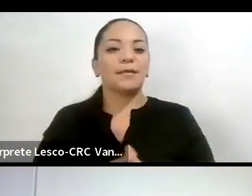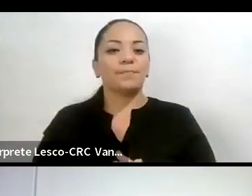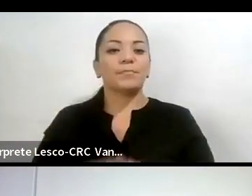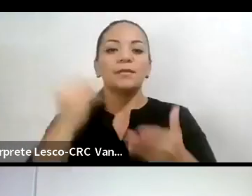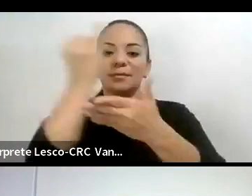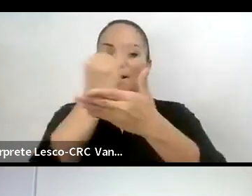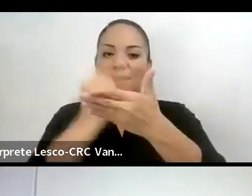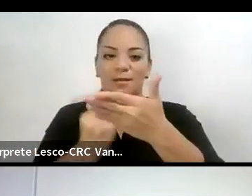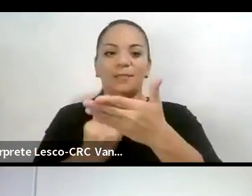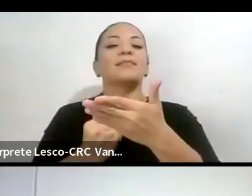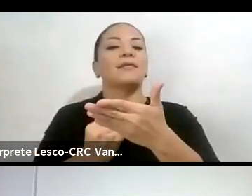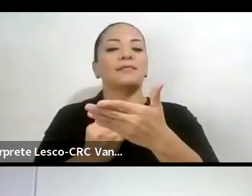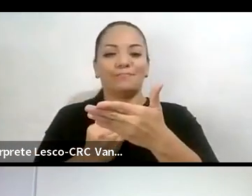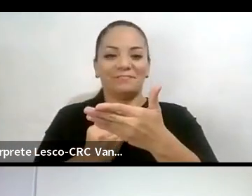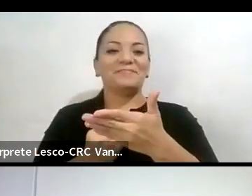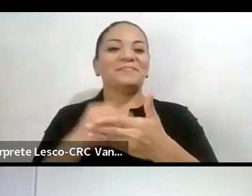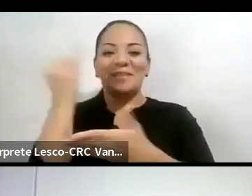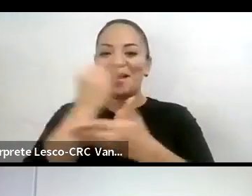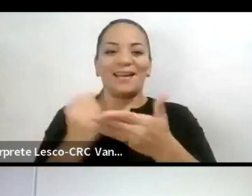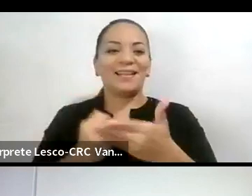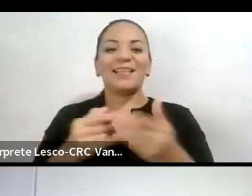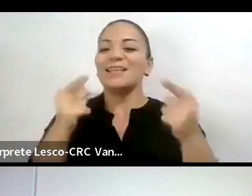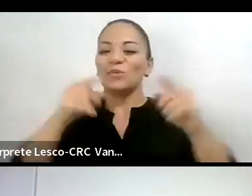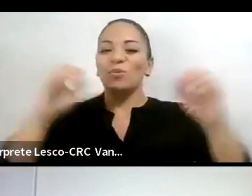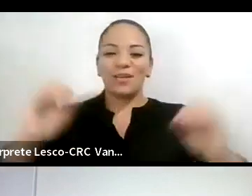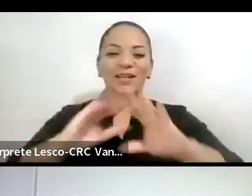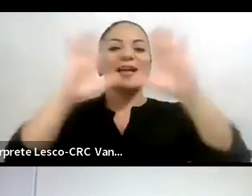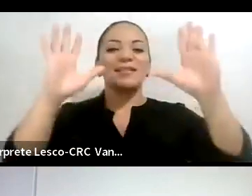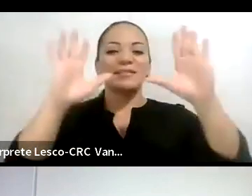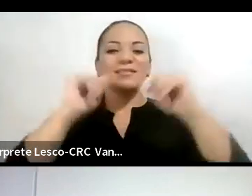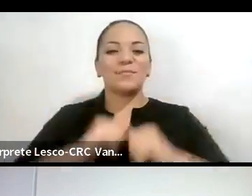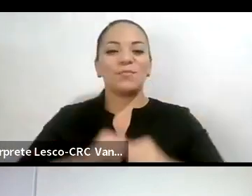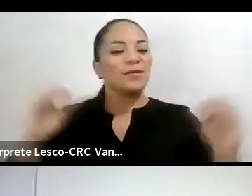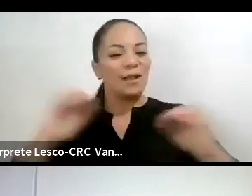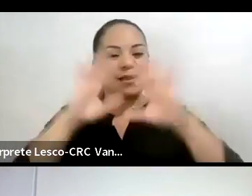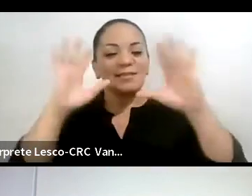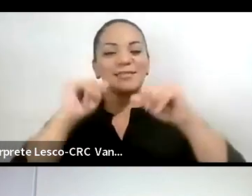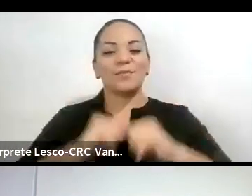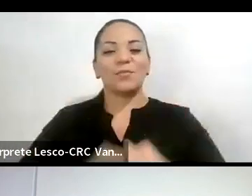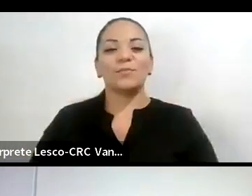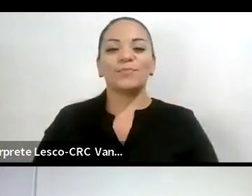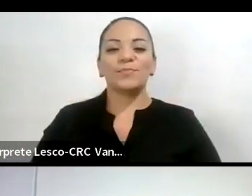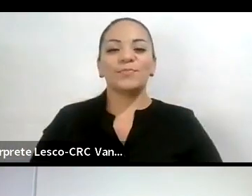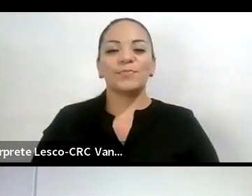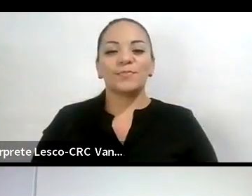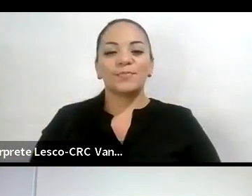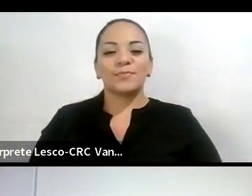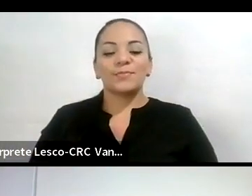arte. Eso es clarísimo, ¿no? Es clarísimo. Entonces,